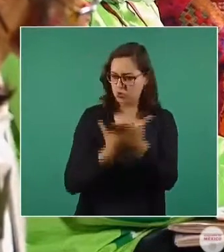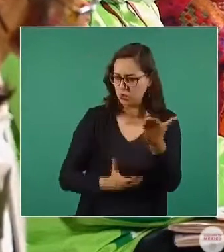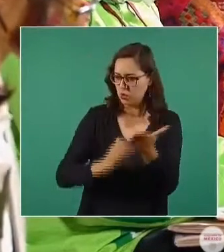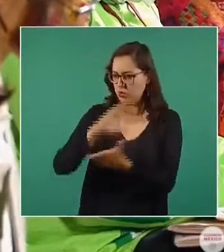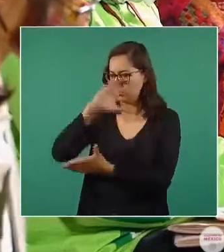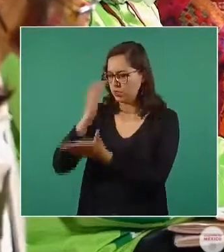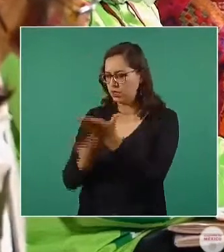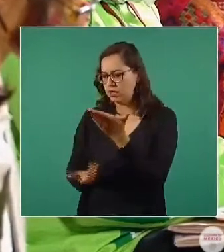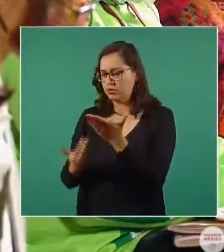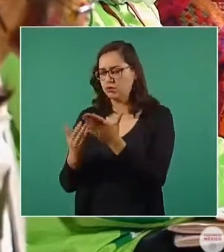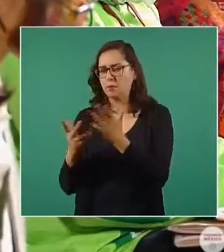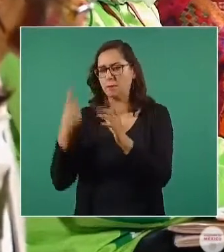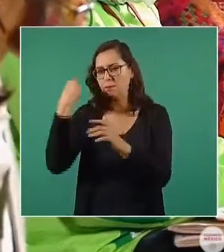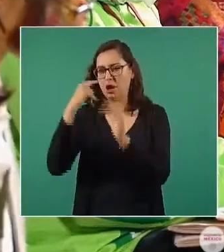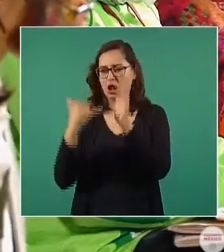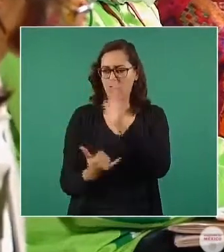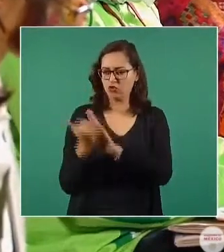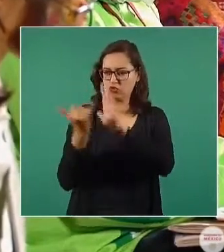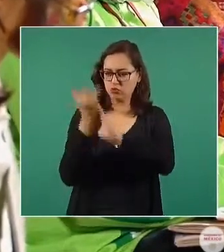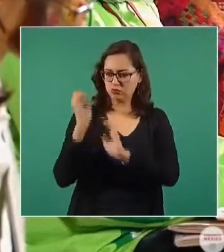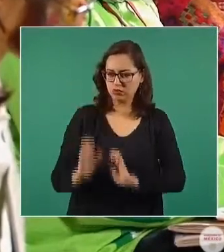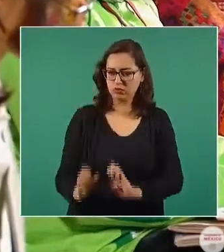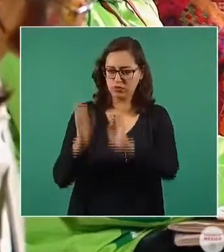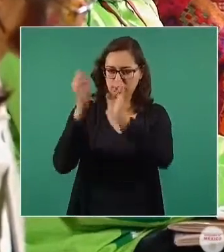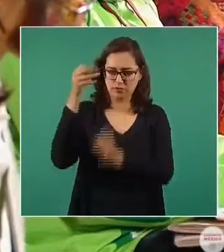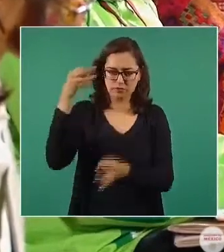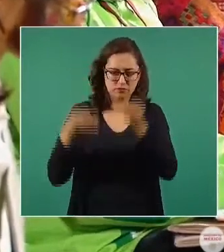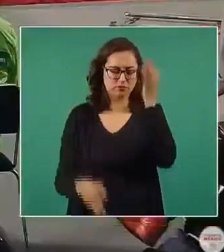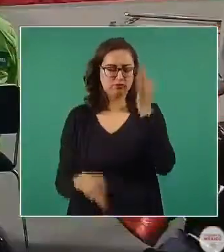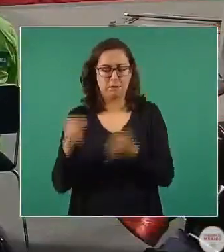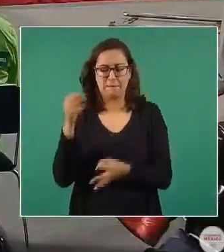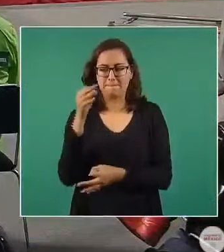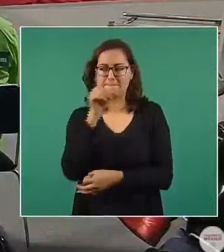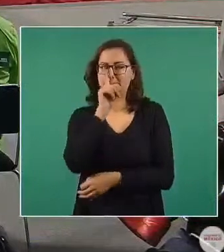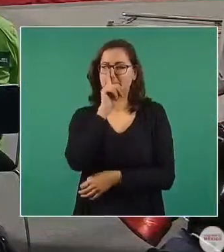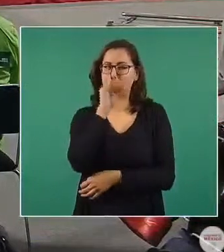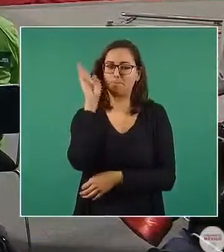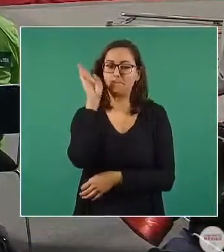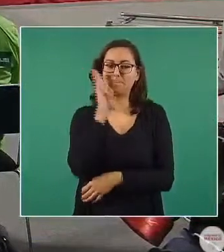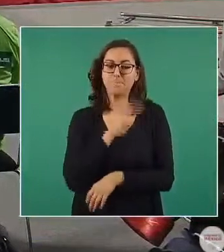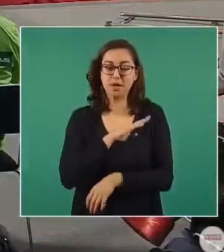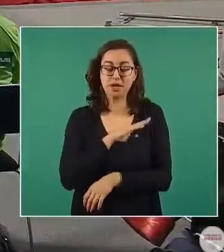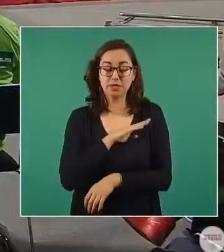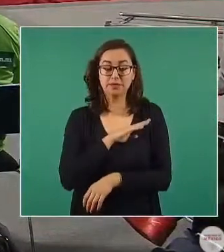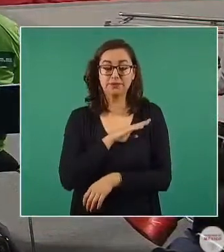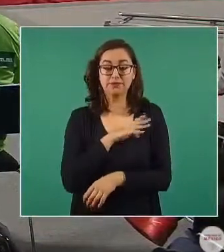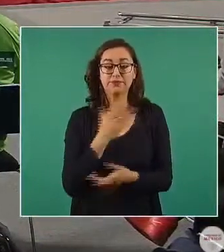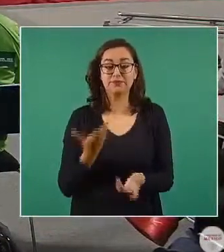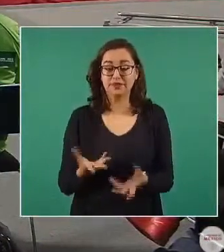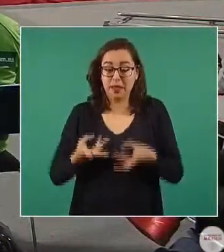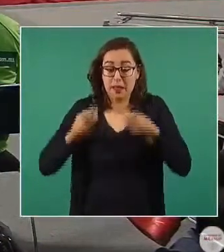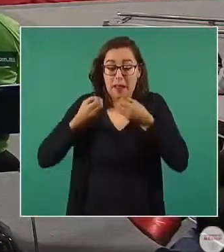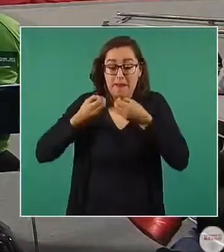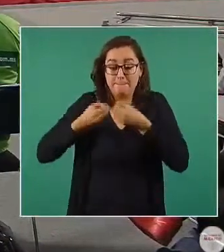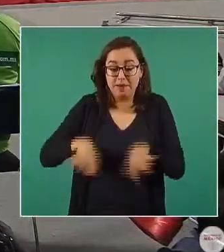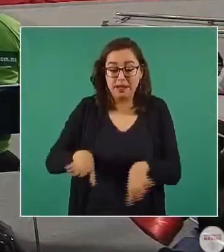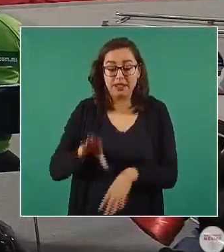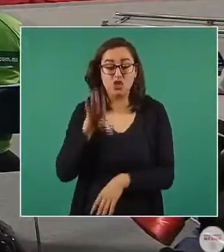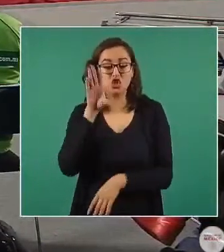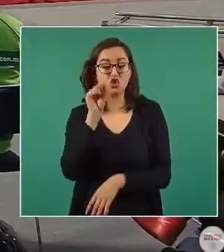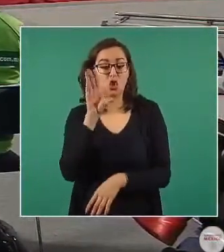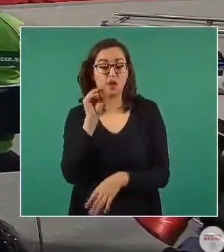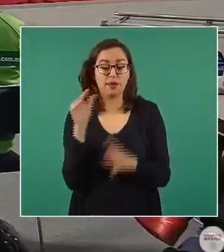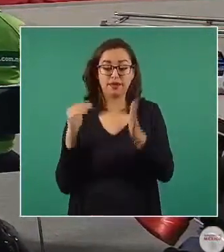estas ciudades judiciales, con un presunto daño patrimonial de 90 millones en la